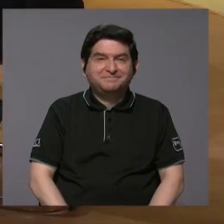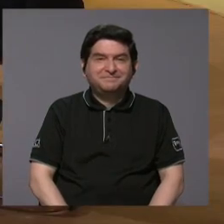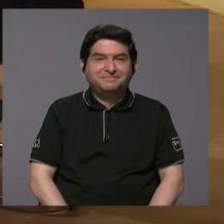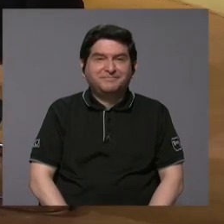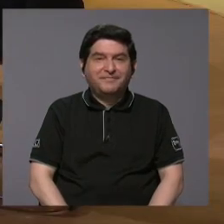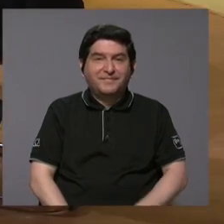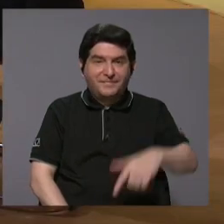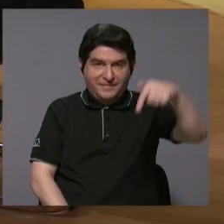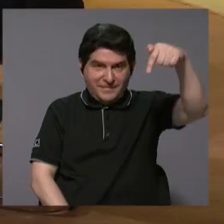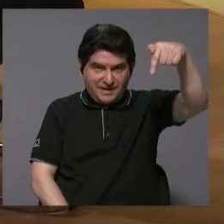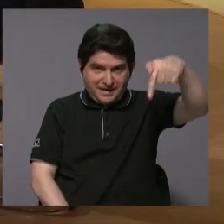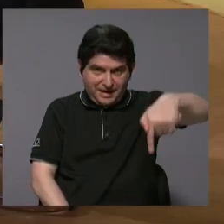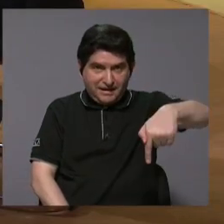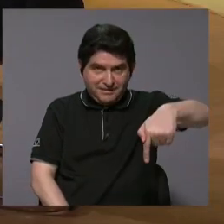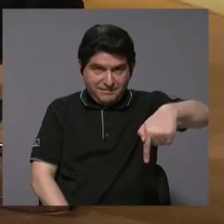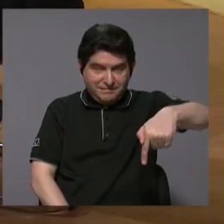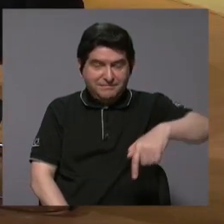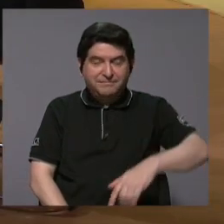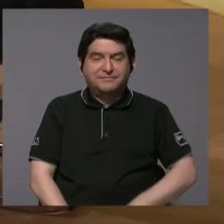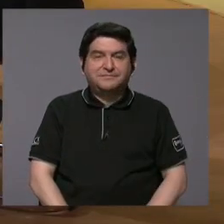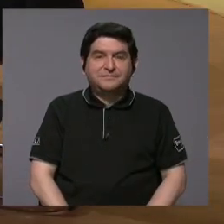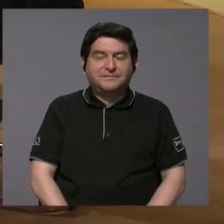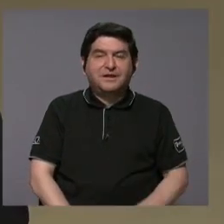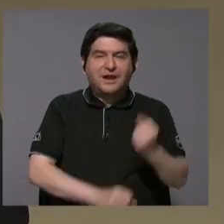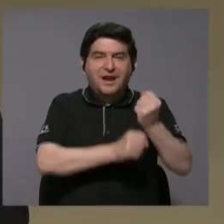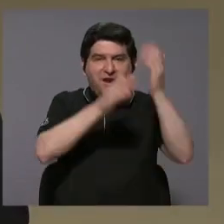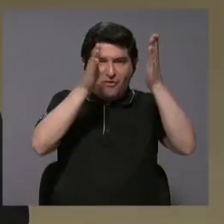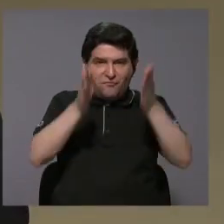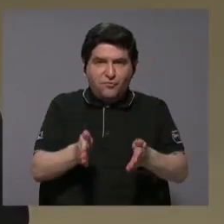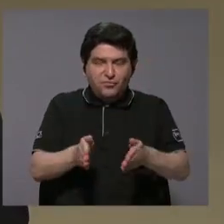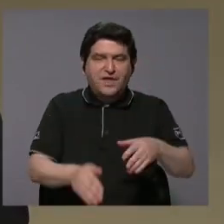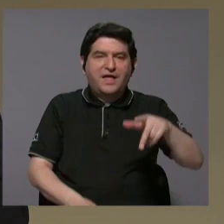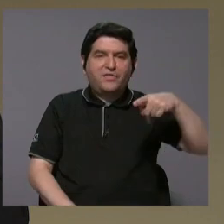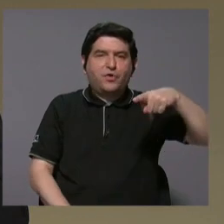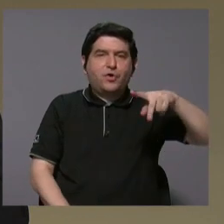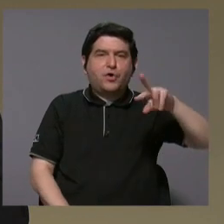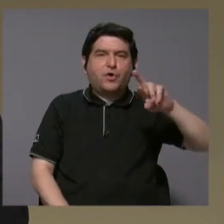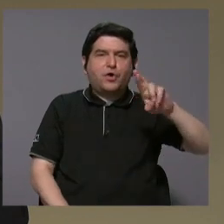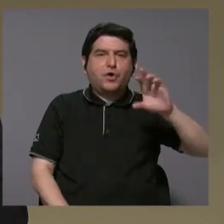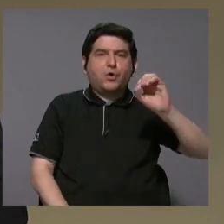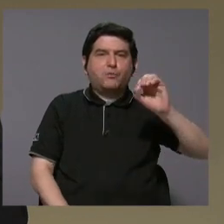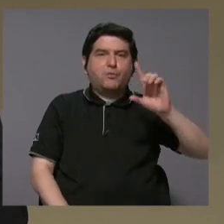aquí tenemos al fundador de produce,